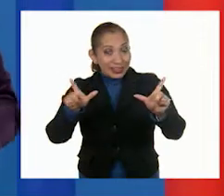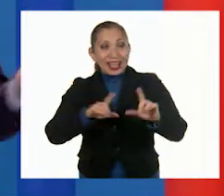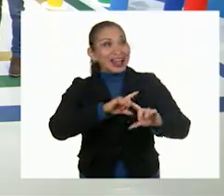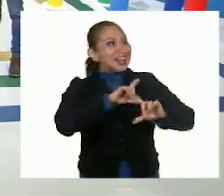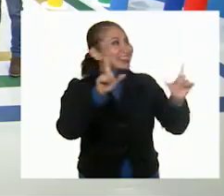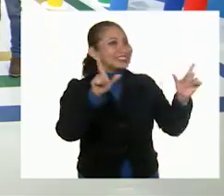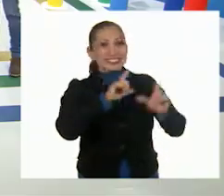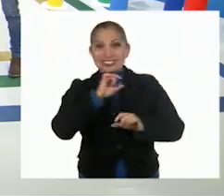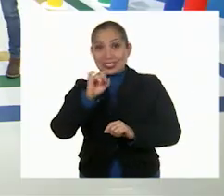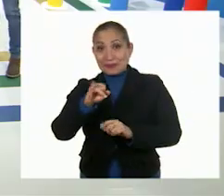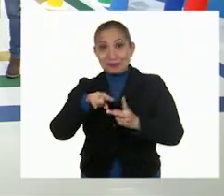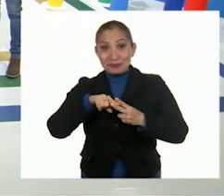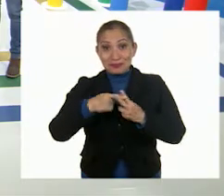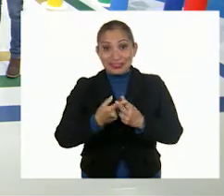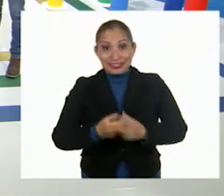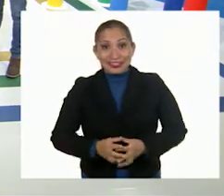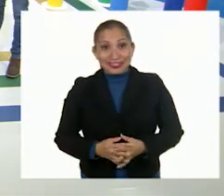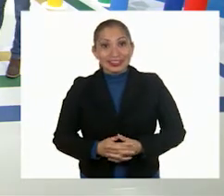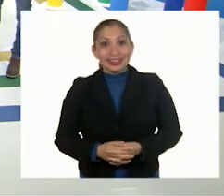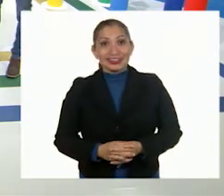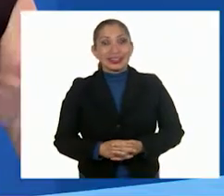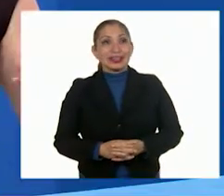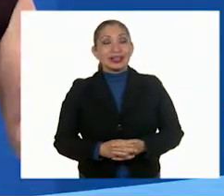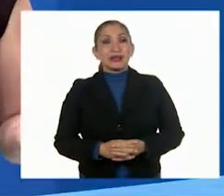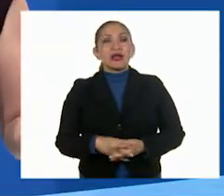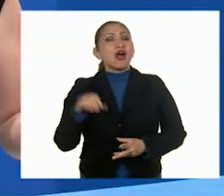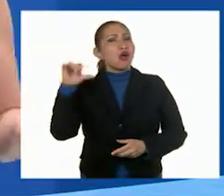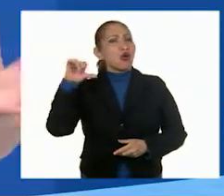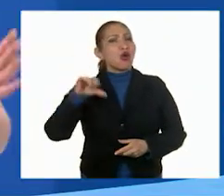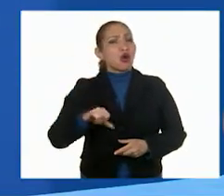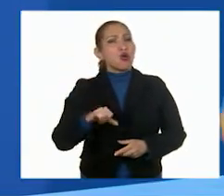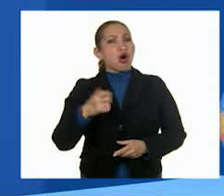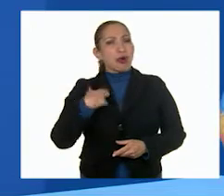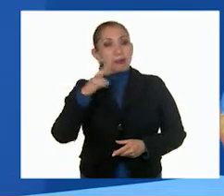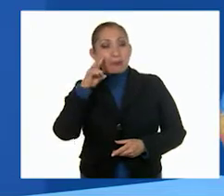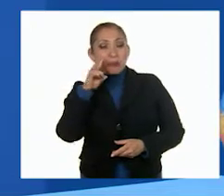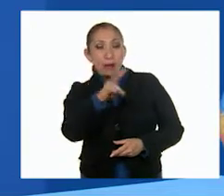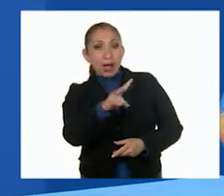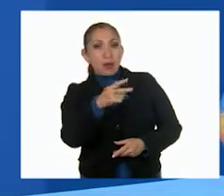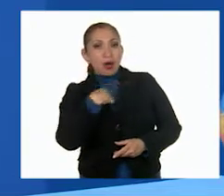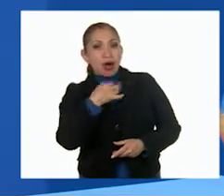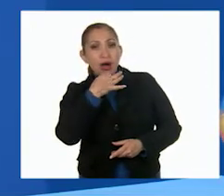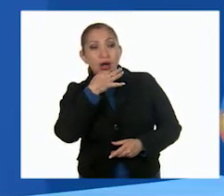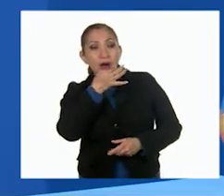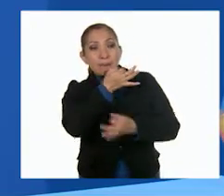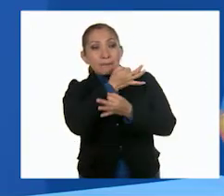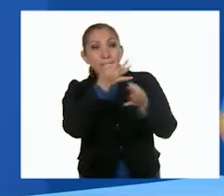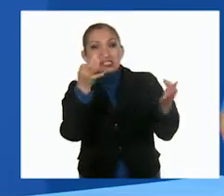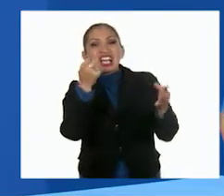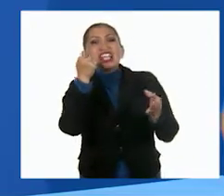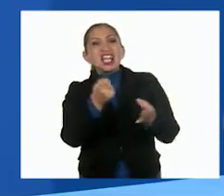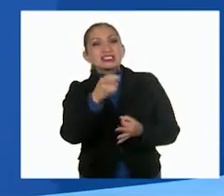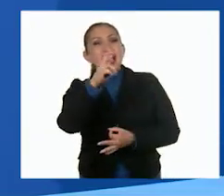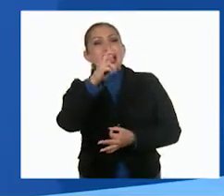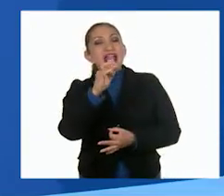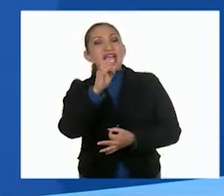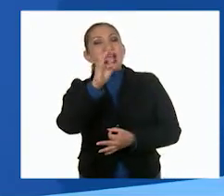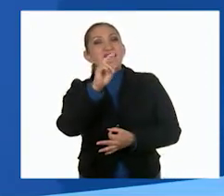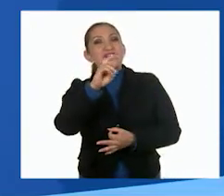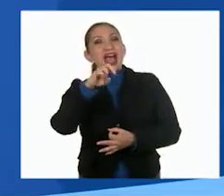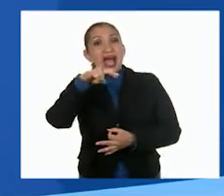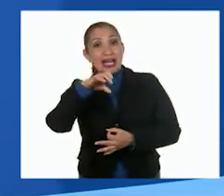¡Listo! ¡Comenzamos! El día de hoy revisaremos el mensaje que tienen los refranes